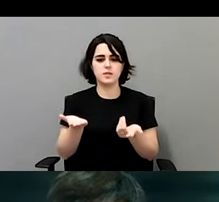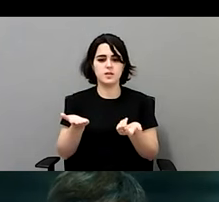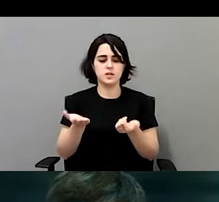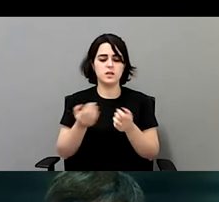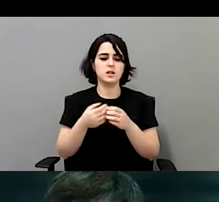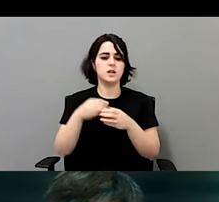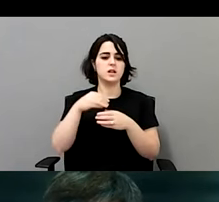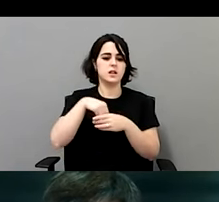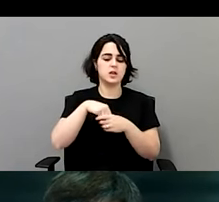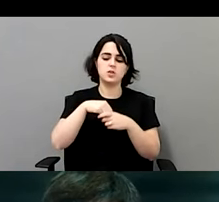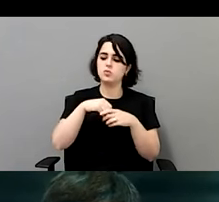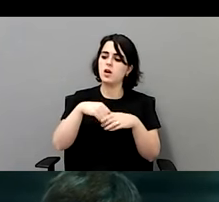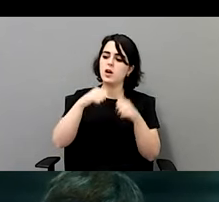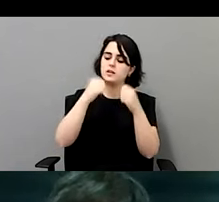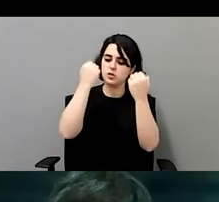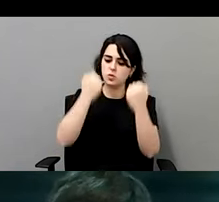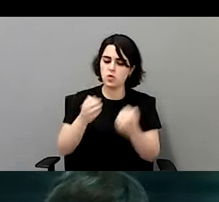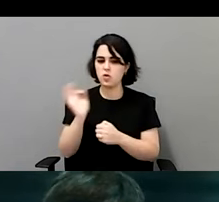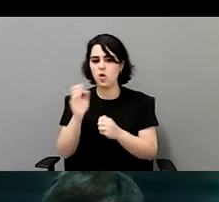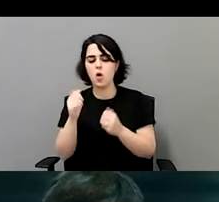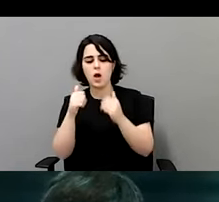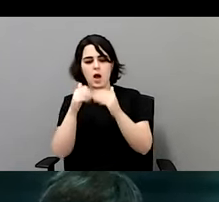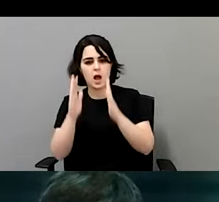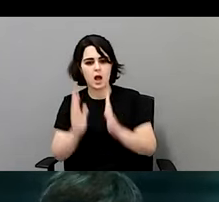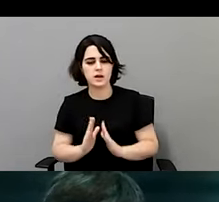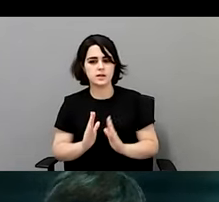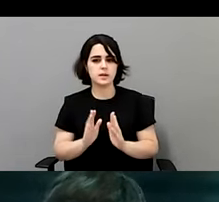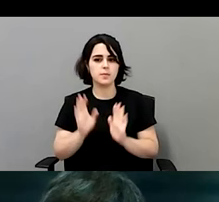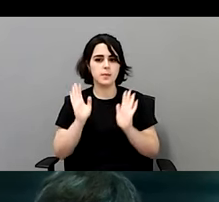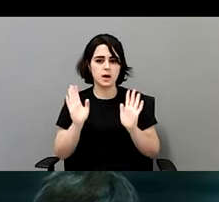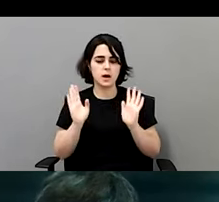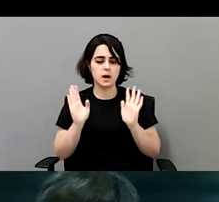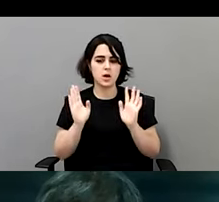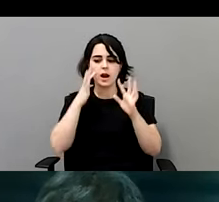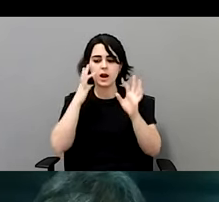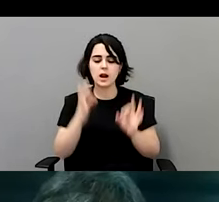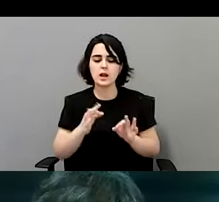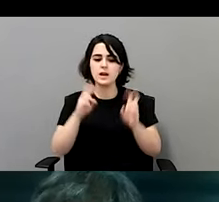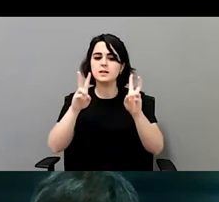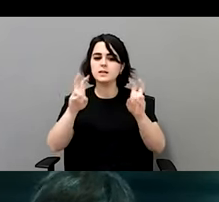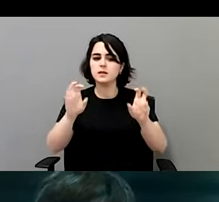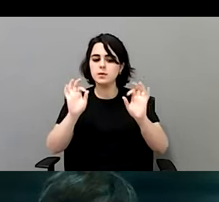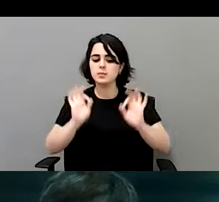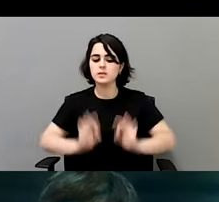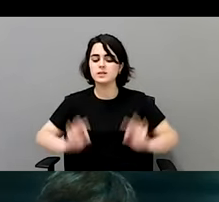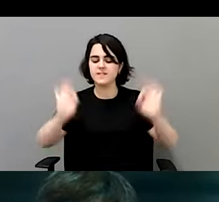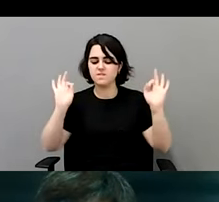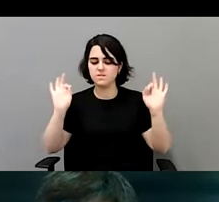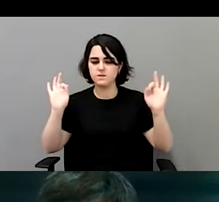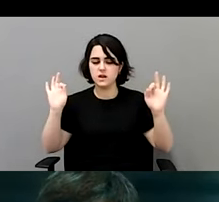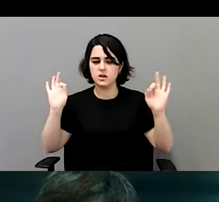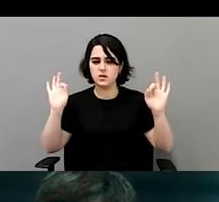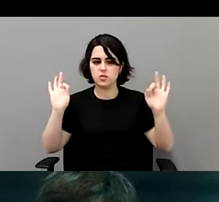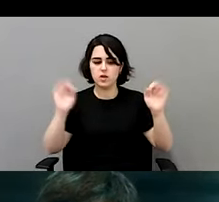en domicilio, pero que realmente hable de lo que es o que forme de lo que